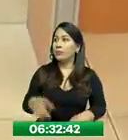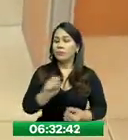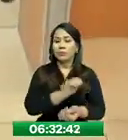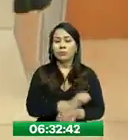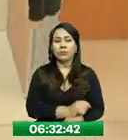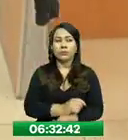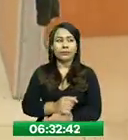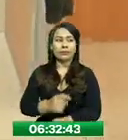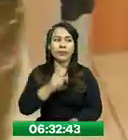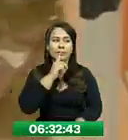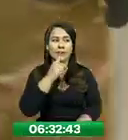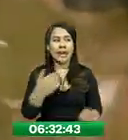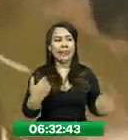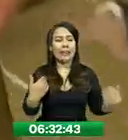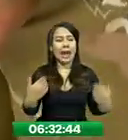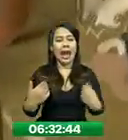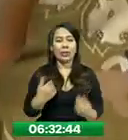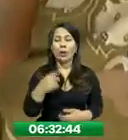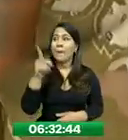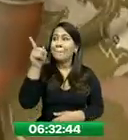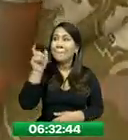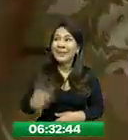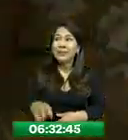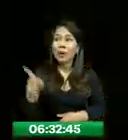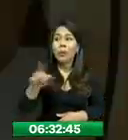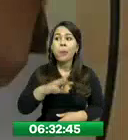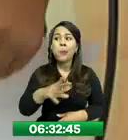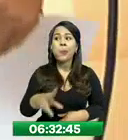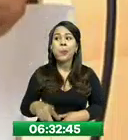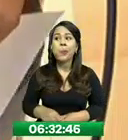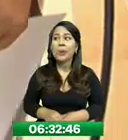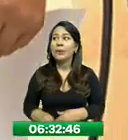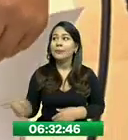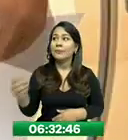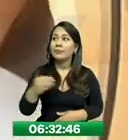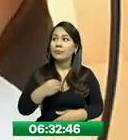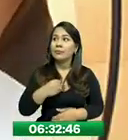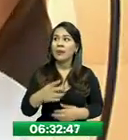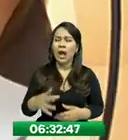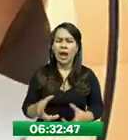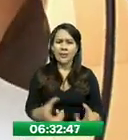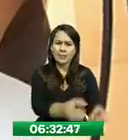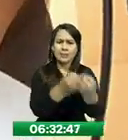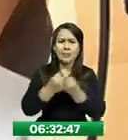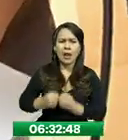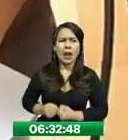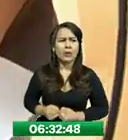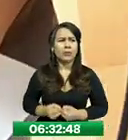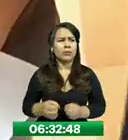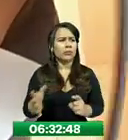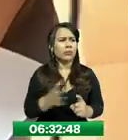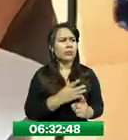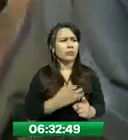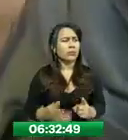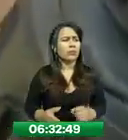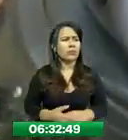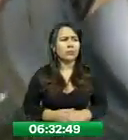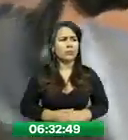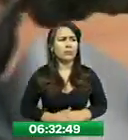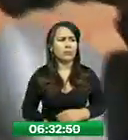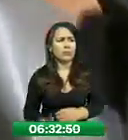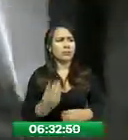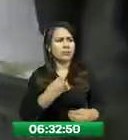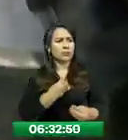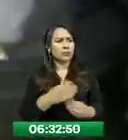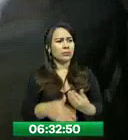ladrón este dice que se miró a ver si estaba muerto. Él lo que hizo, cerrar los ojos y fingir la muerte para que no. Los